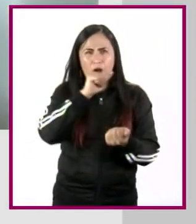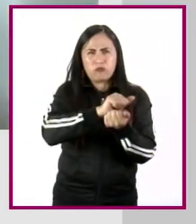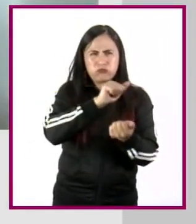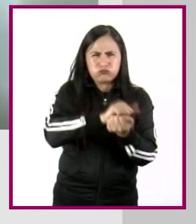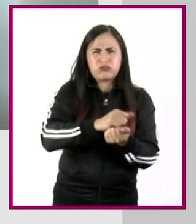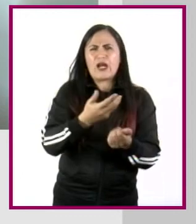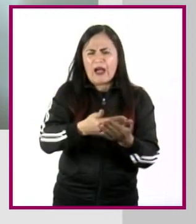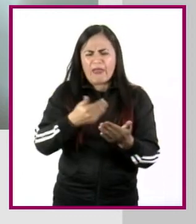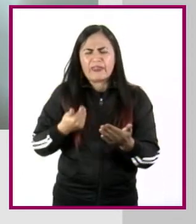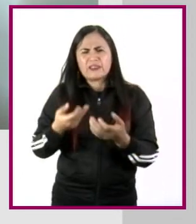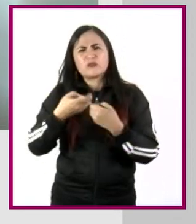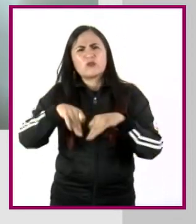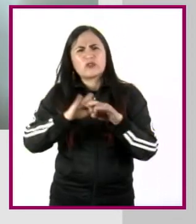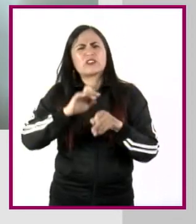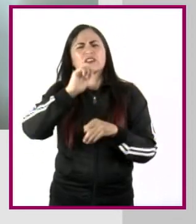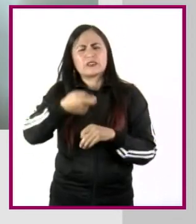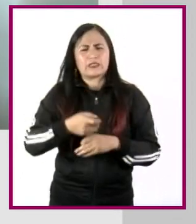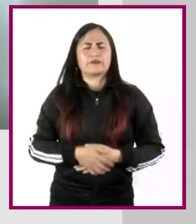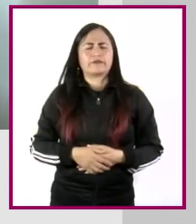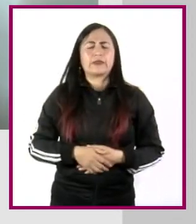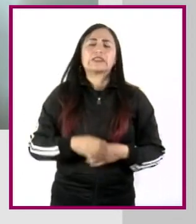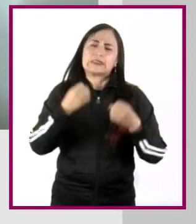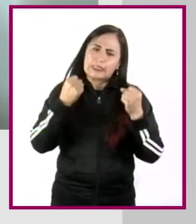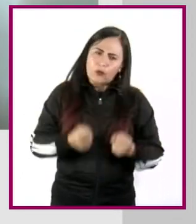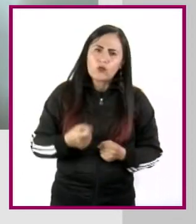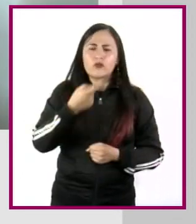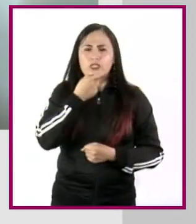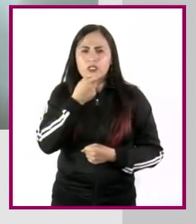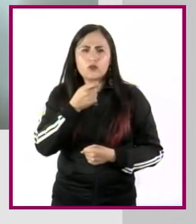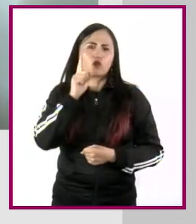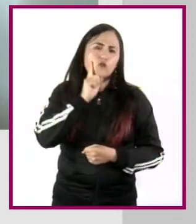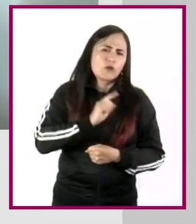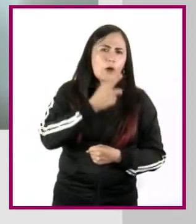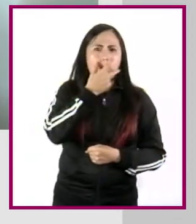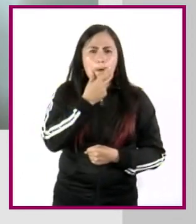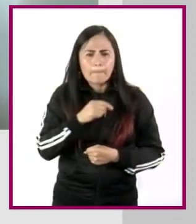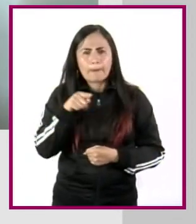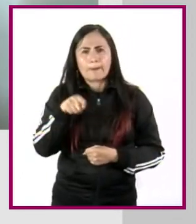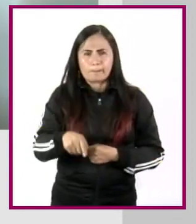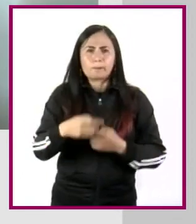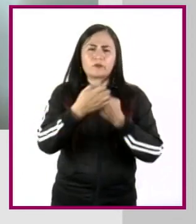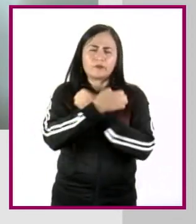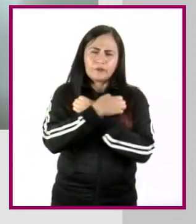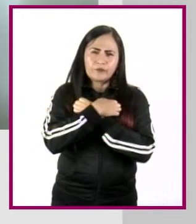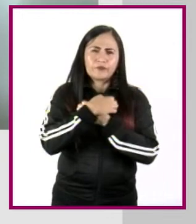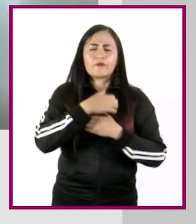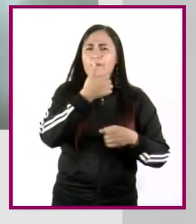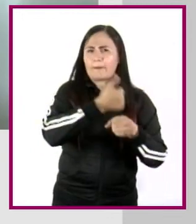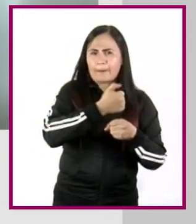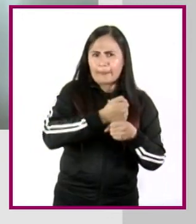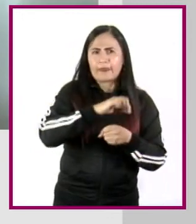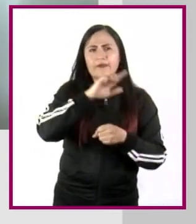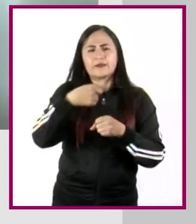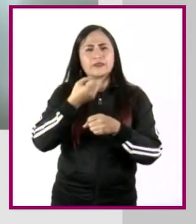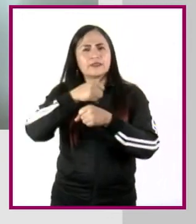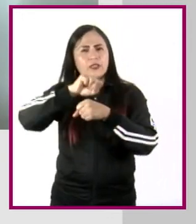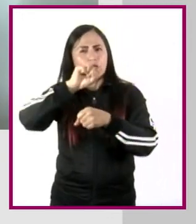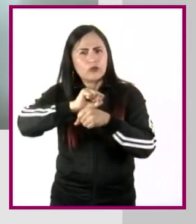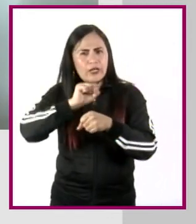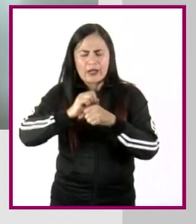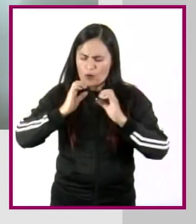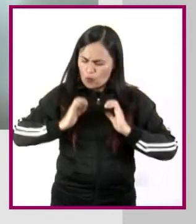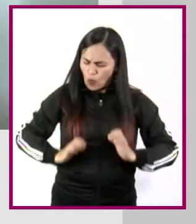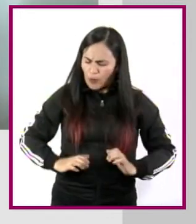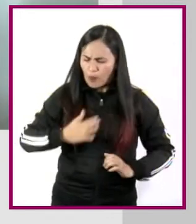que desde muy chicas y chicos, cuando estamos en la educación formal, podamos acceder a información sobre nuestro